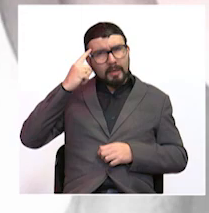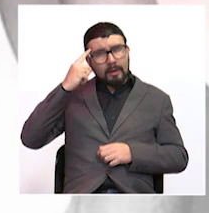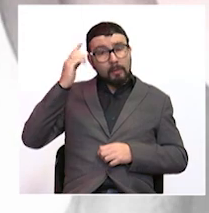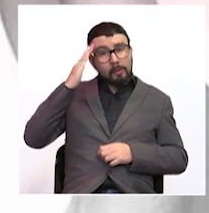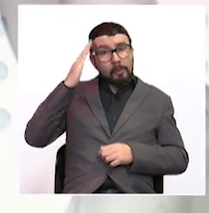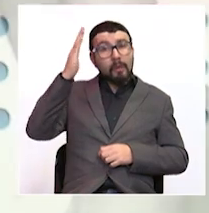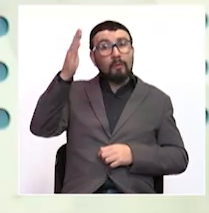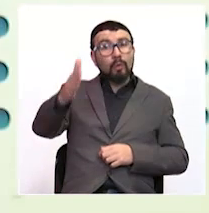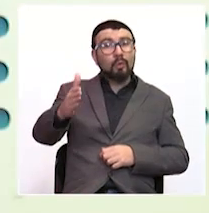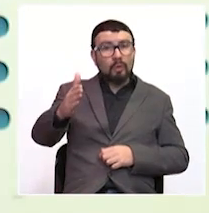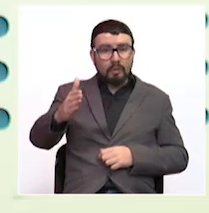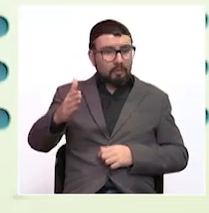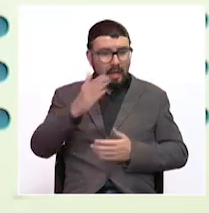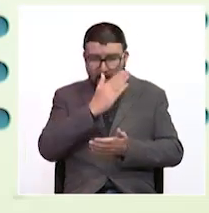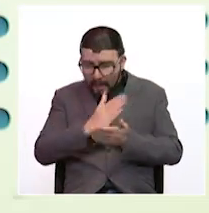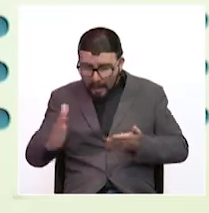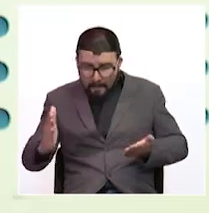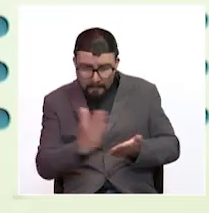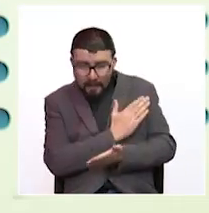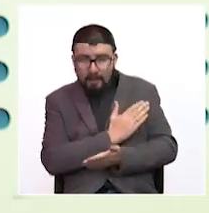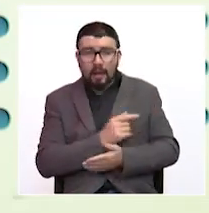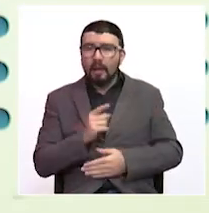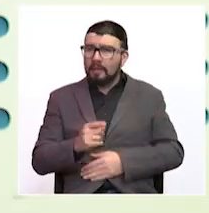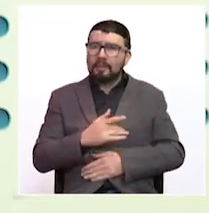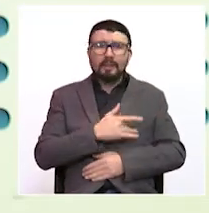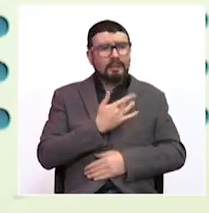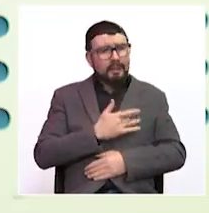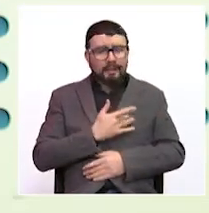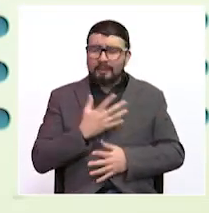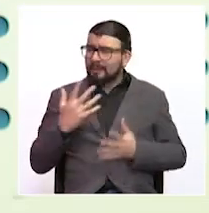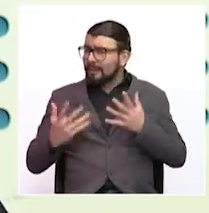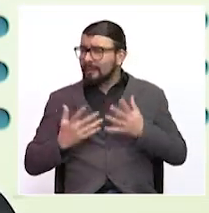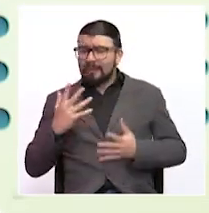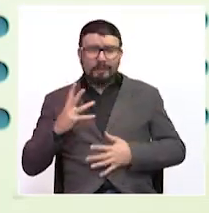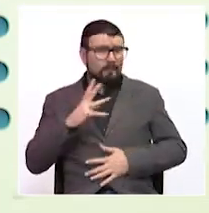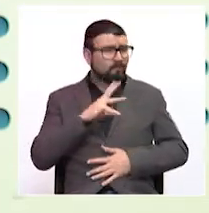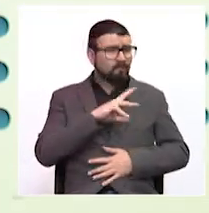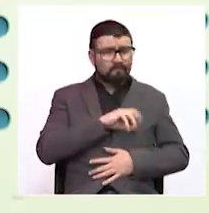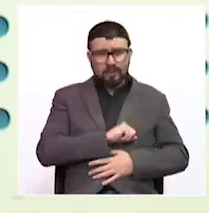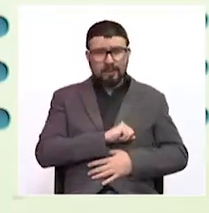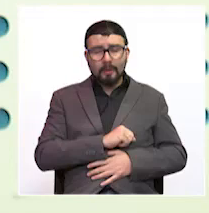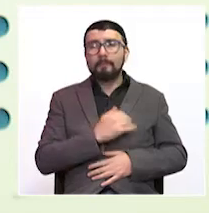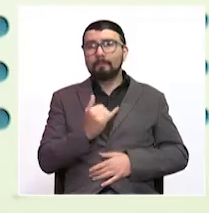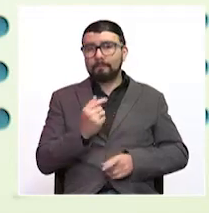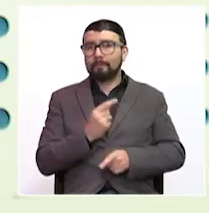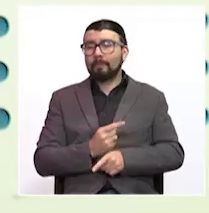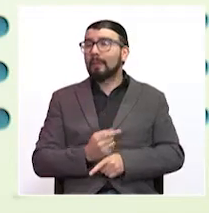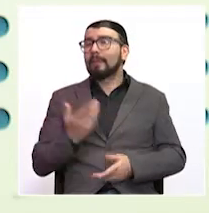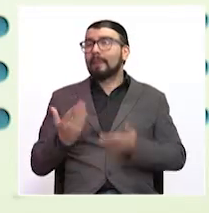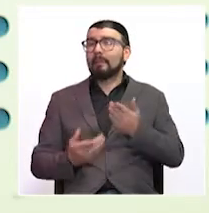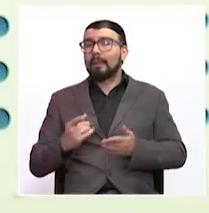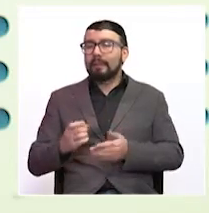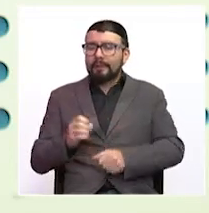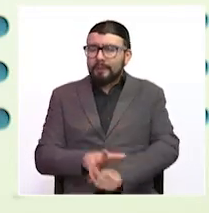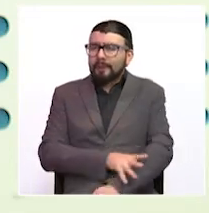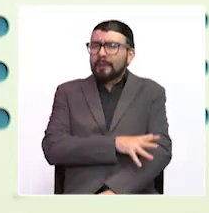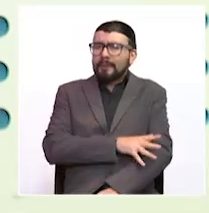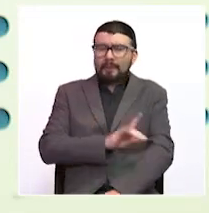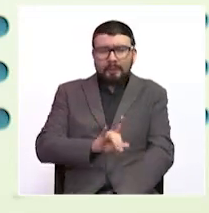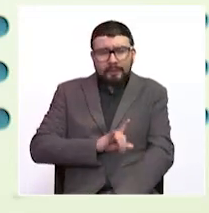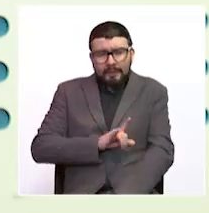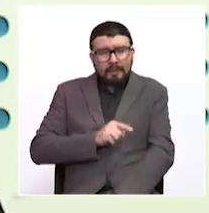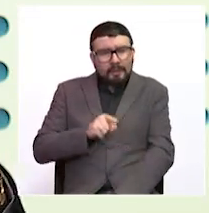dividida tiene que sentirse terriblemente mal eso determina su estado anímico y emocional